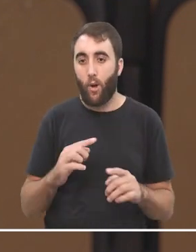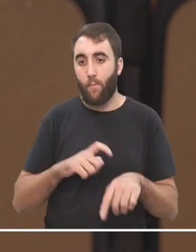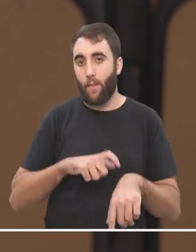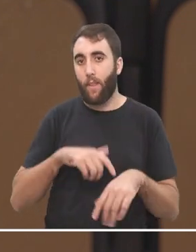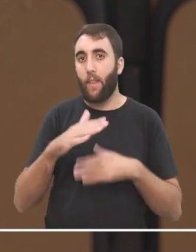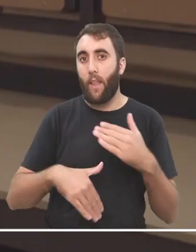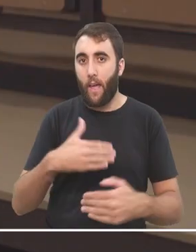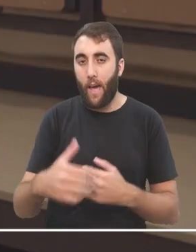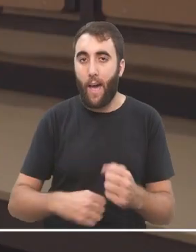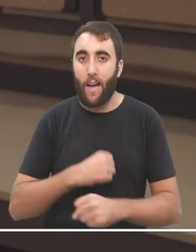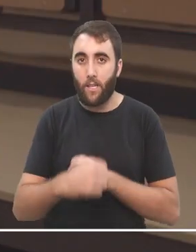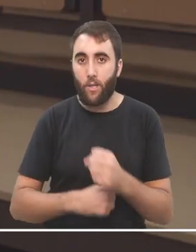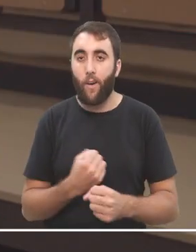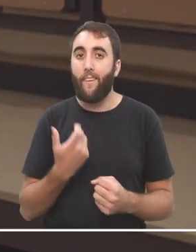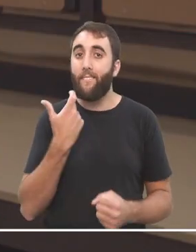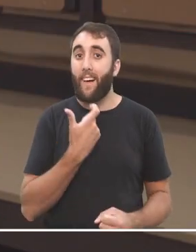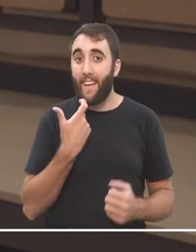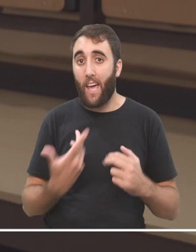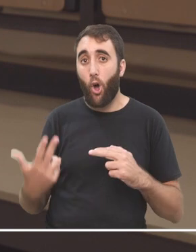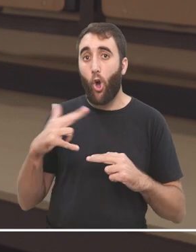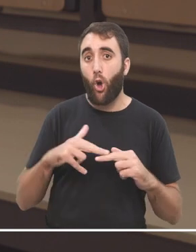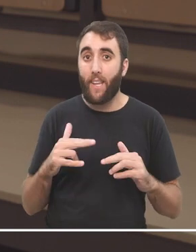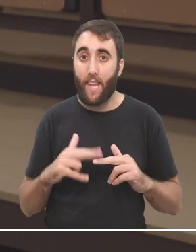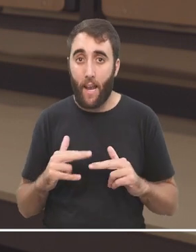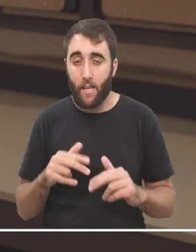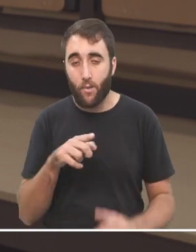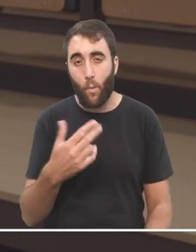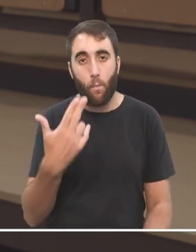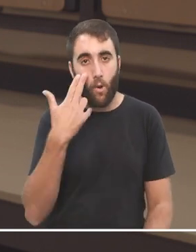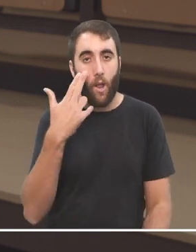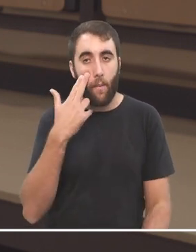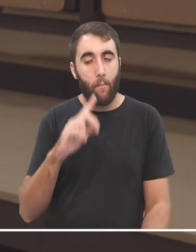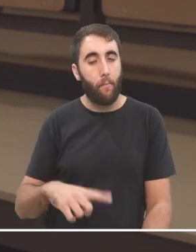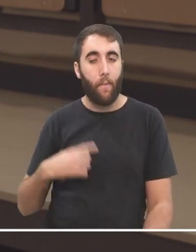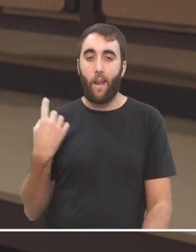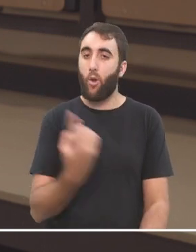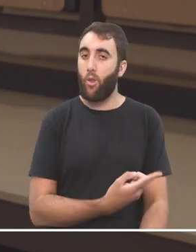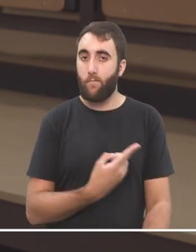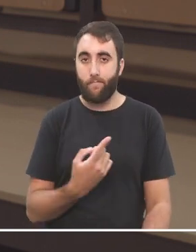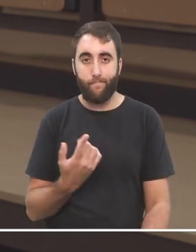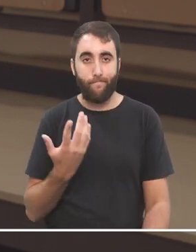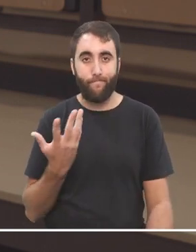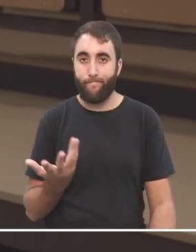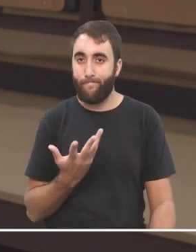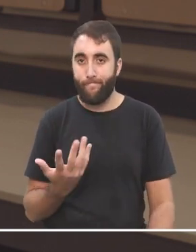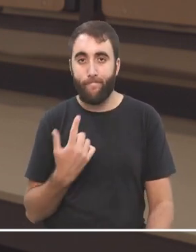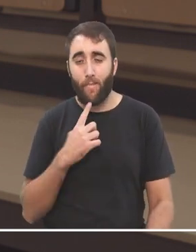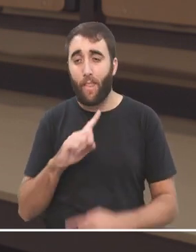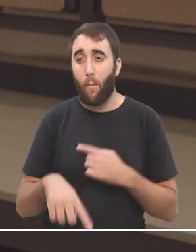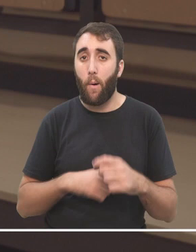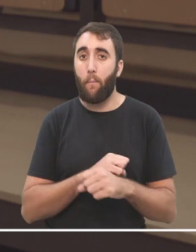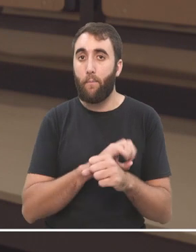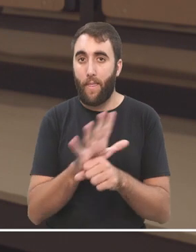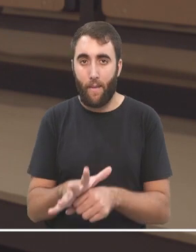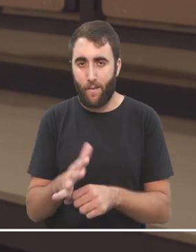los años. La falta de conexión, evidentemente, es un problema para todos, sobre todo después de la pandemia,